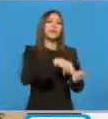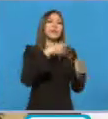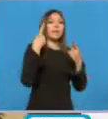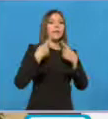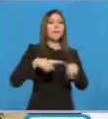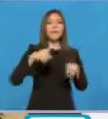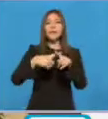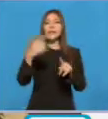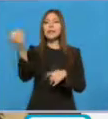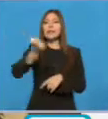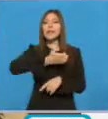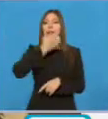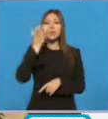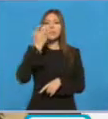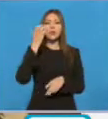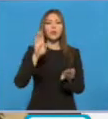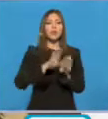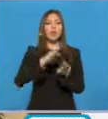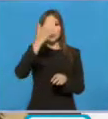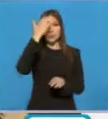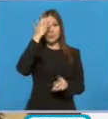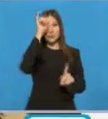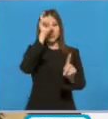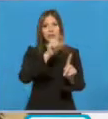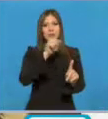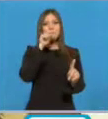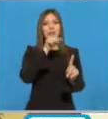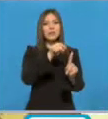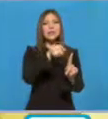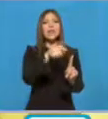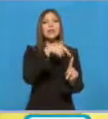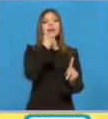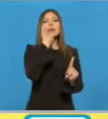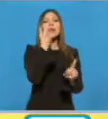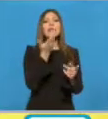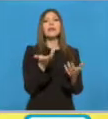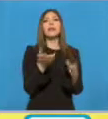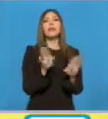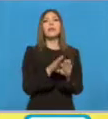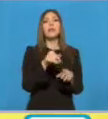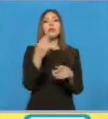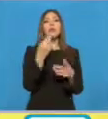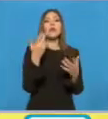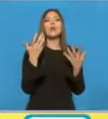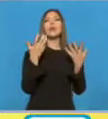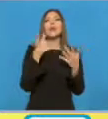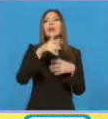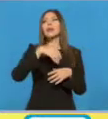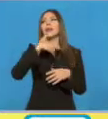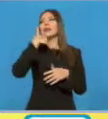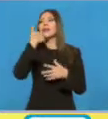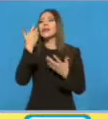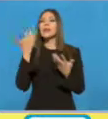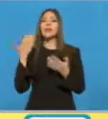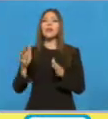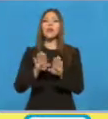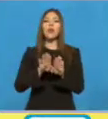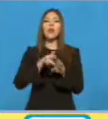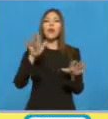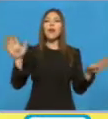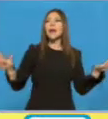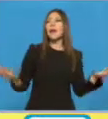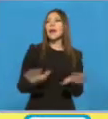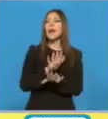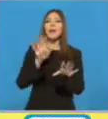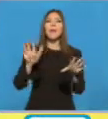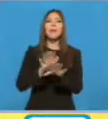estuvo, fue marcado por su necesidad de pues no protagonismo, sino de cambiar las cosas, ¿no?